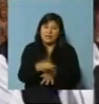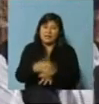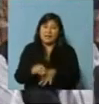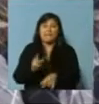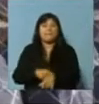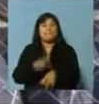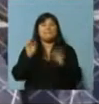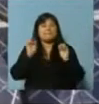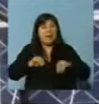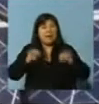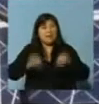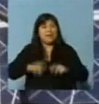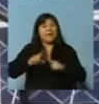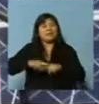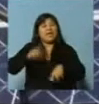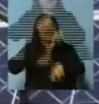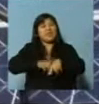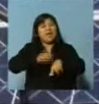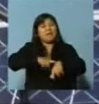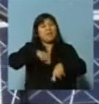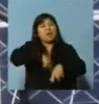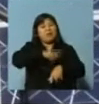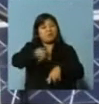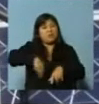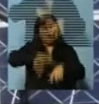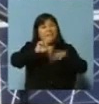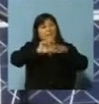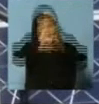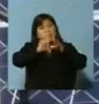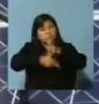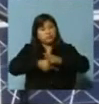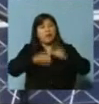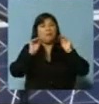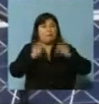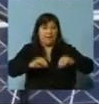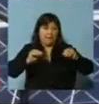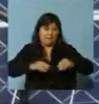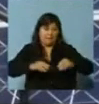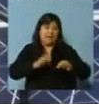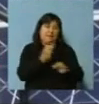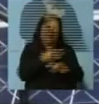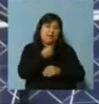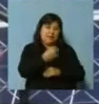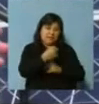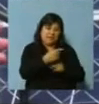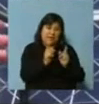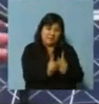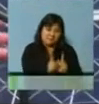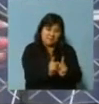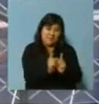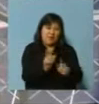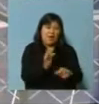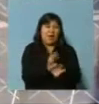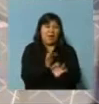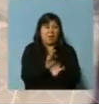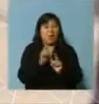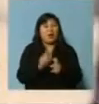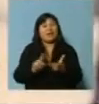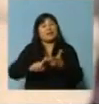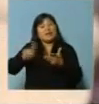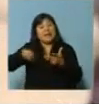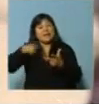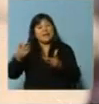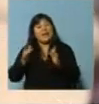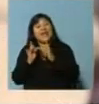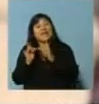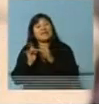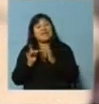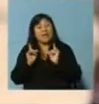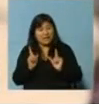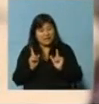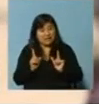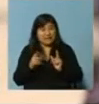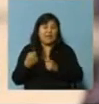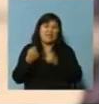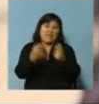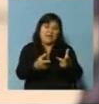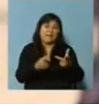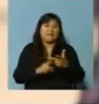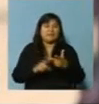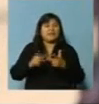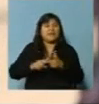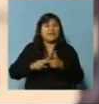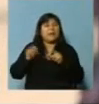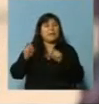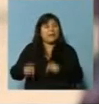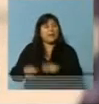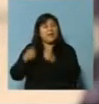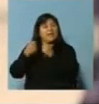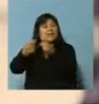más calidad educativa. Y el tercer componente es la conectividad, que también sirve para el desarrollo de estos proyectos. Que fibra